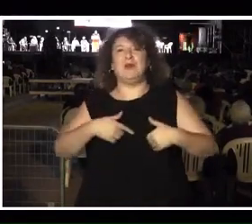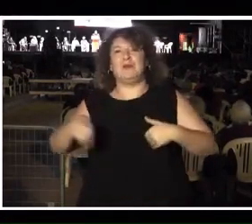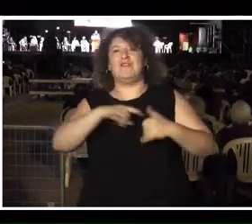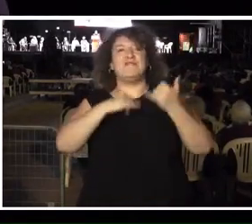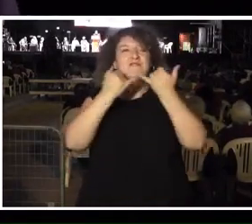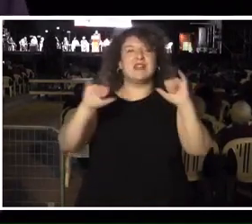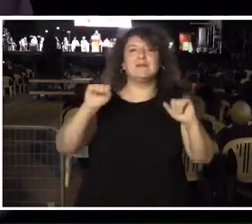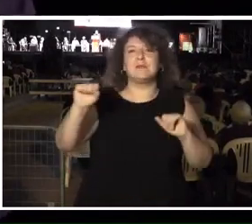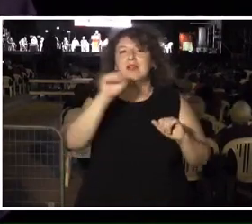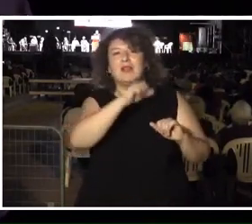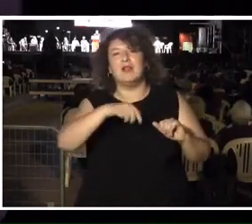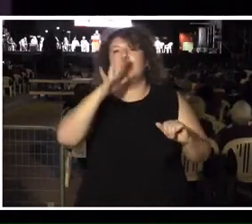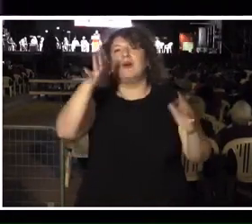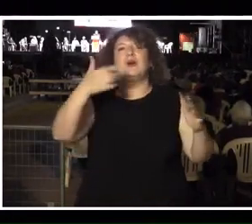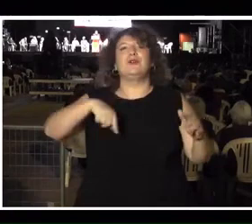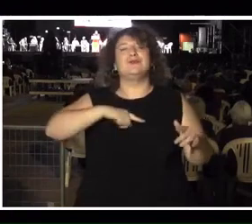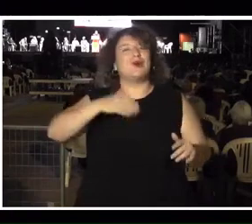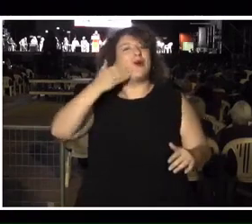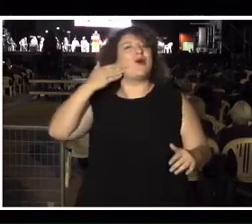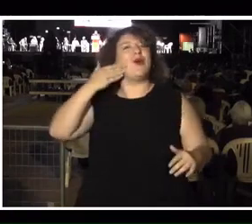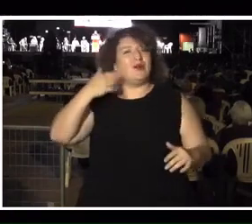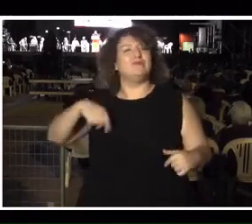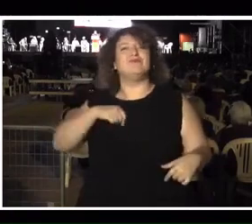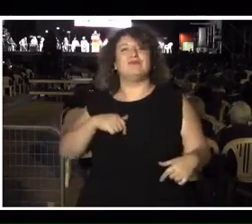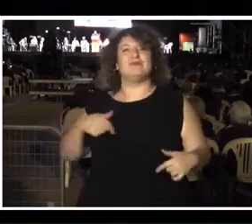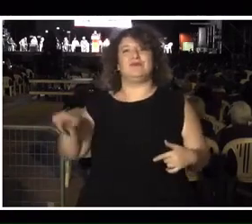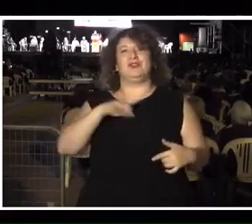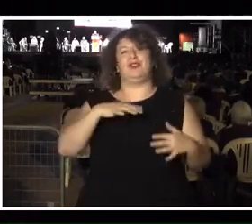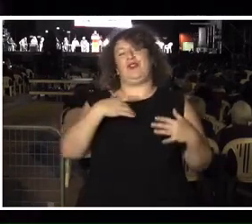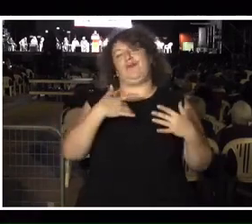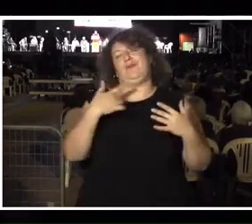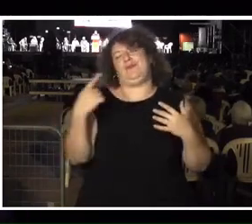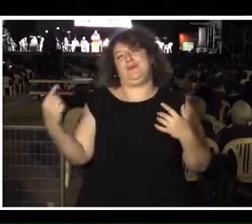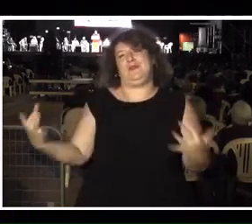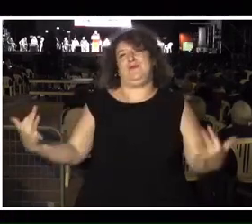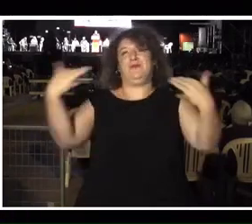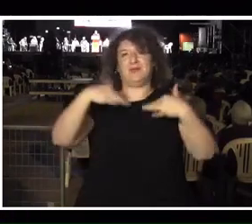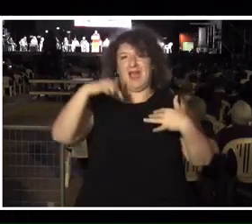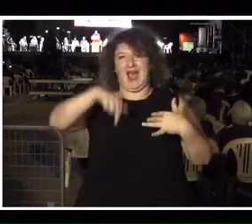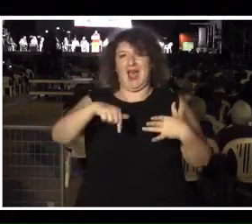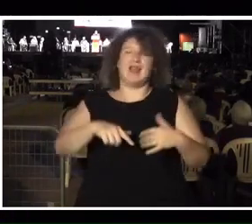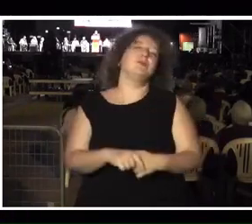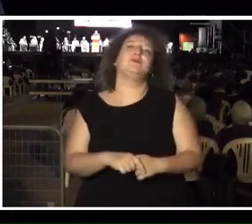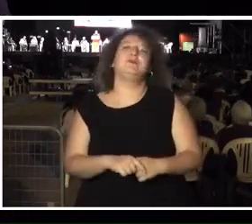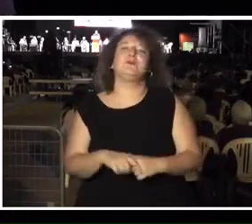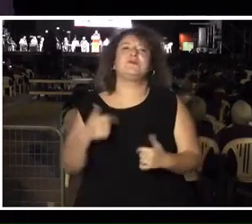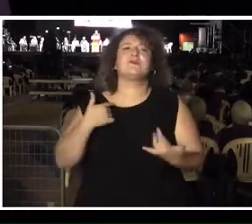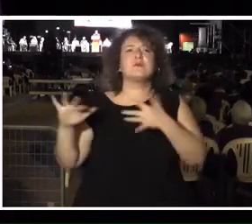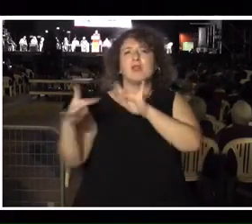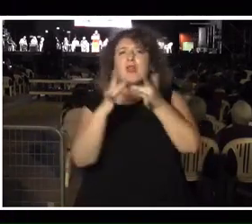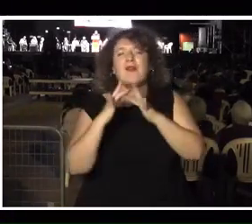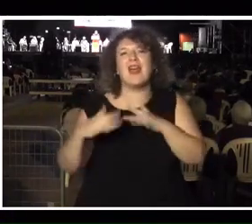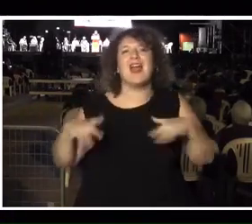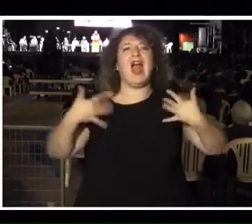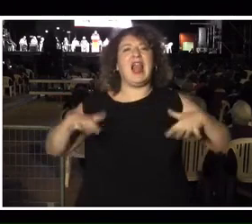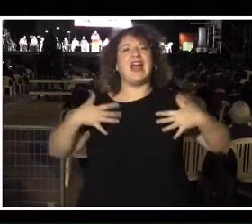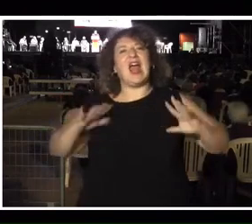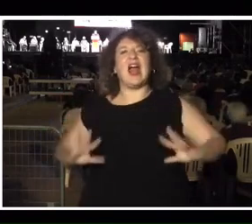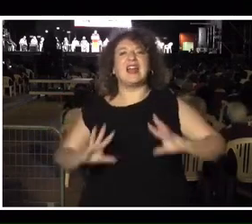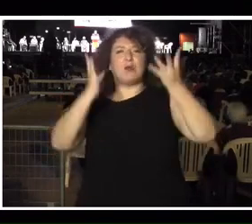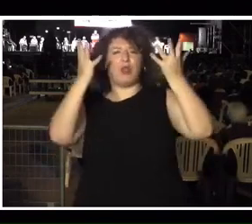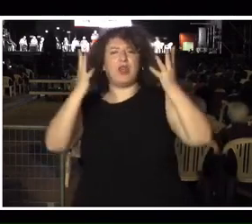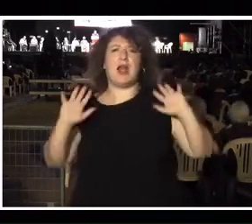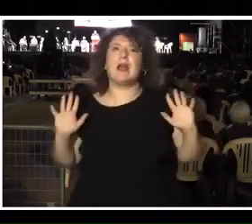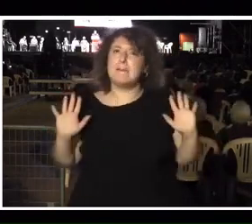comunistas madrileñas tenemos el honor de ser anfitrionas de la misma. Esta fiesta es un espacio de encuentro, de debate y de alegría revolucionaria, pero